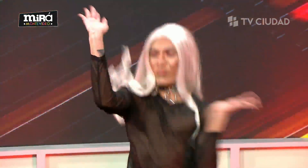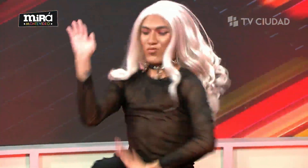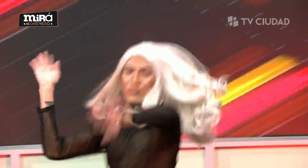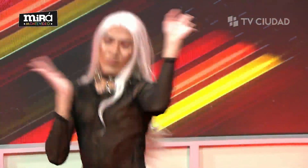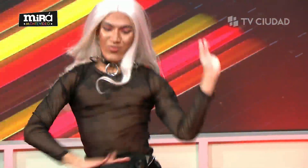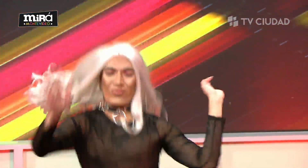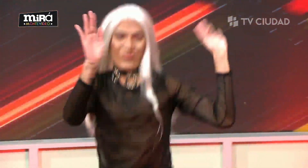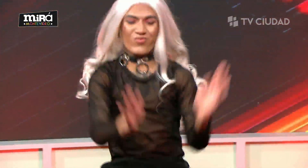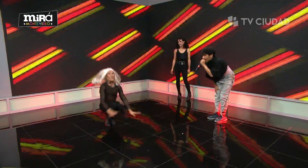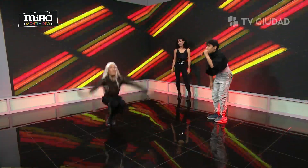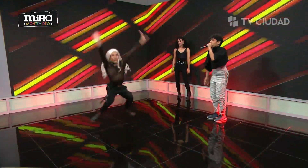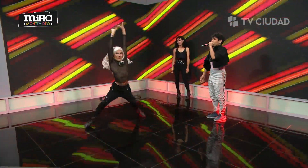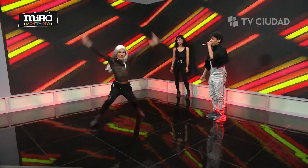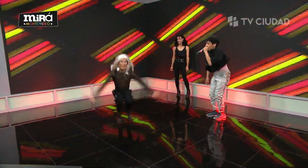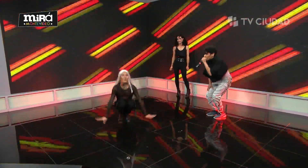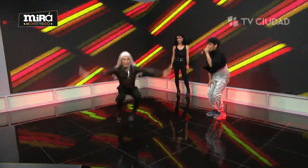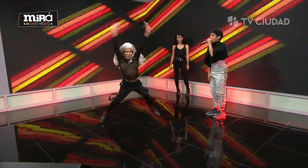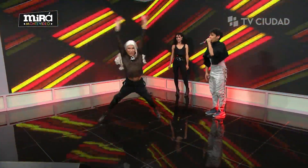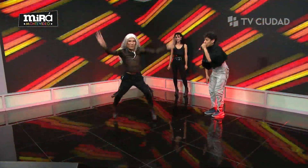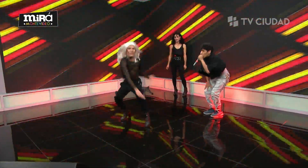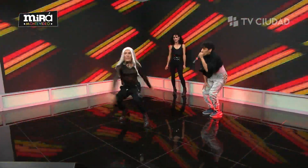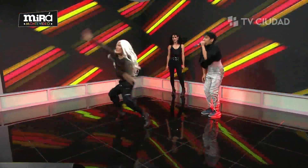kiri kiri ki ka ka ka ka.